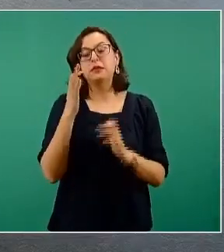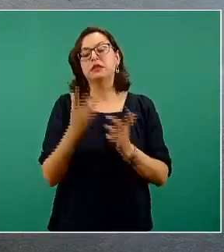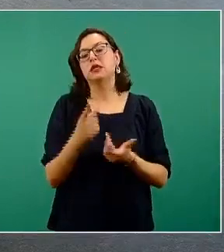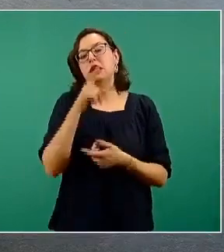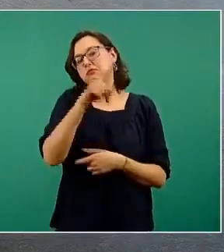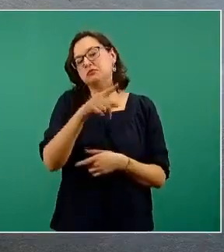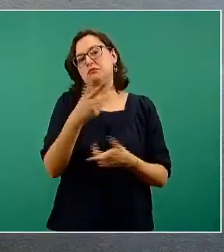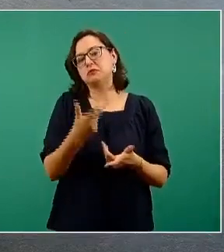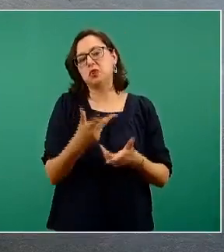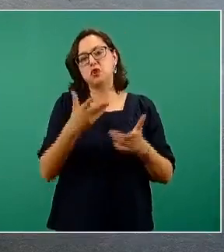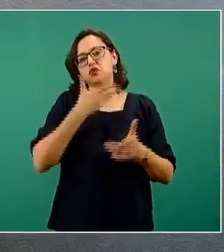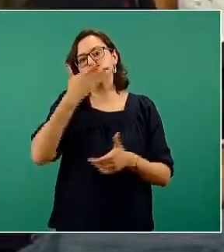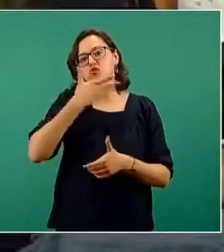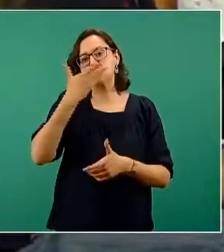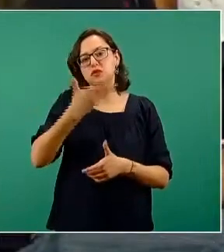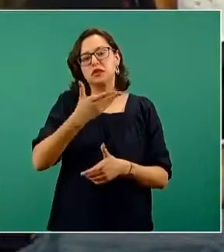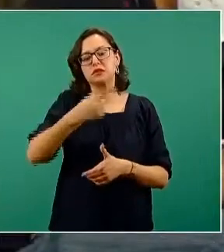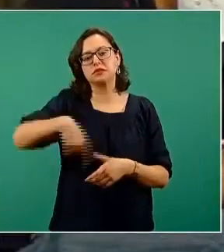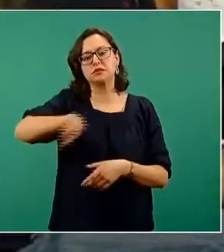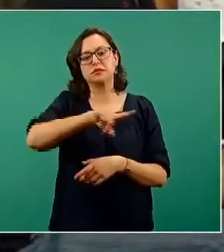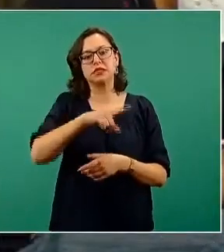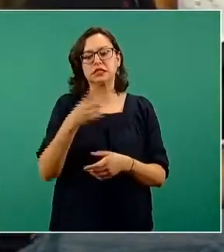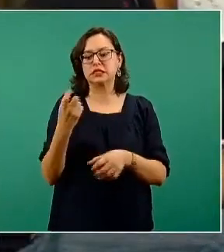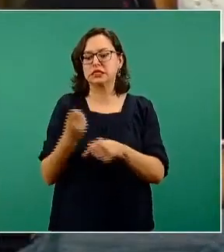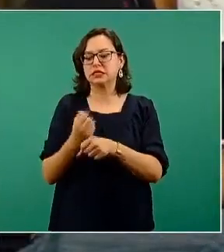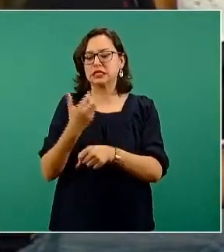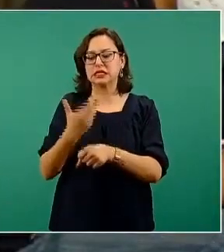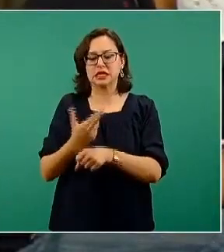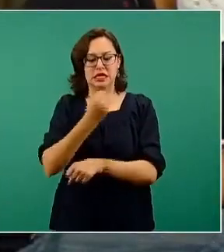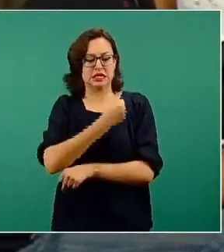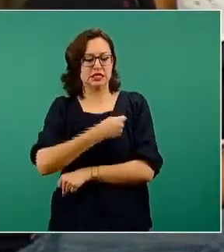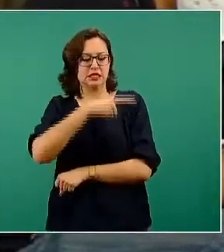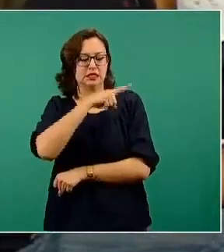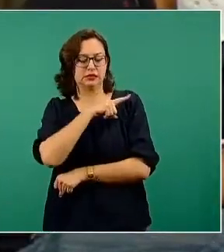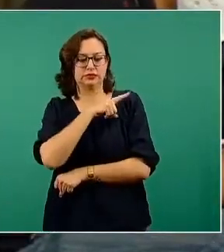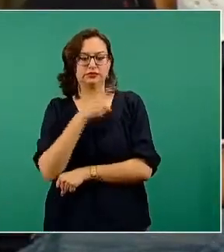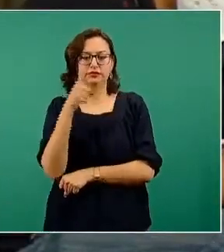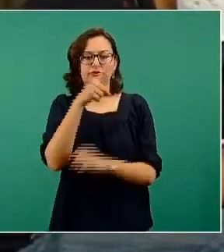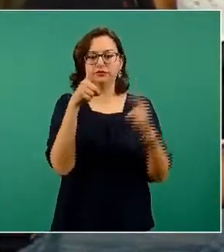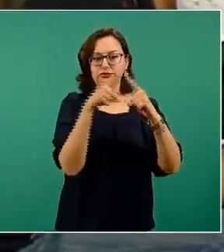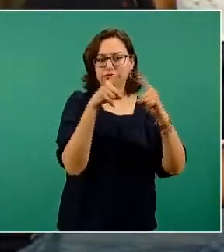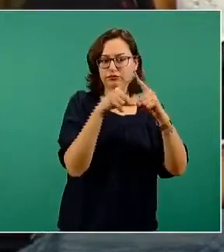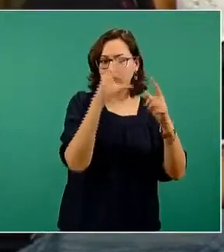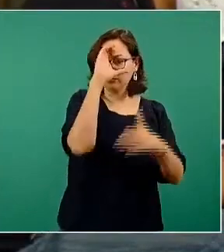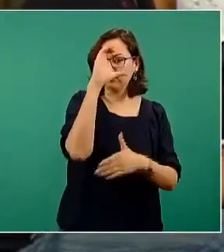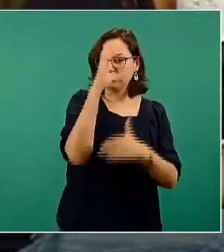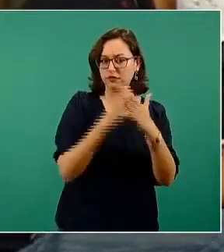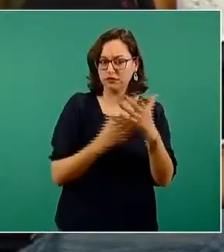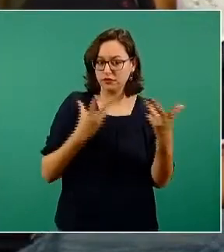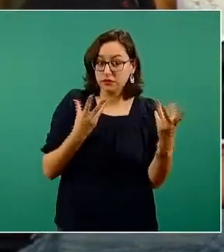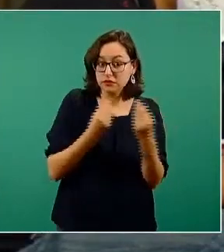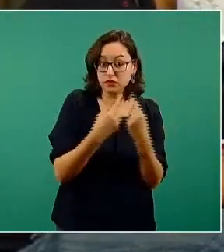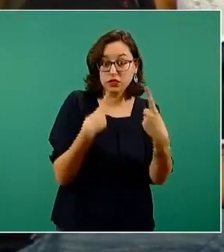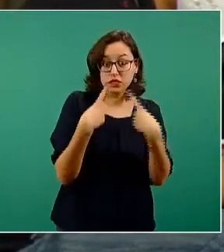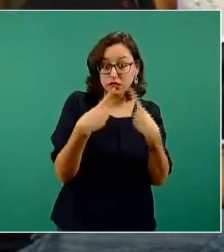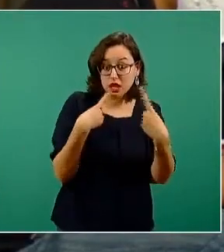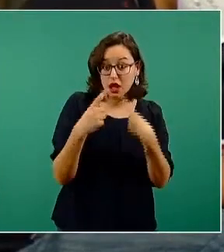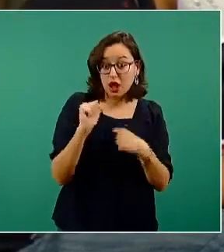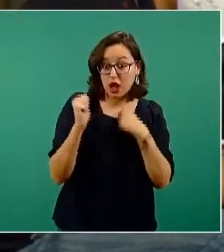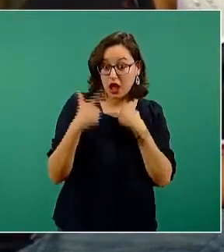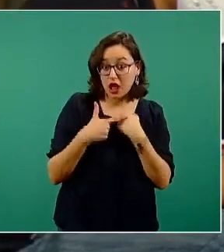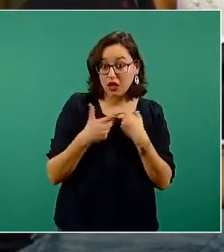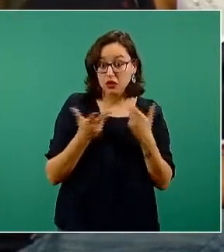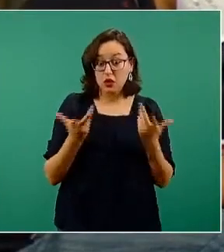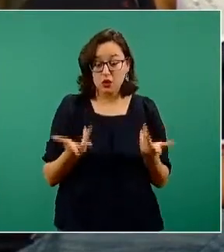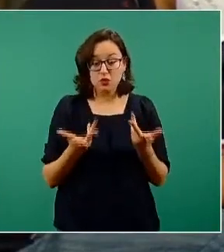Caídas, ¿cómo está trabajando la Secretaría de Salud precisamente con la Iglesia Católica? Porque muchos